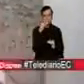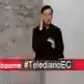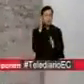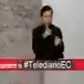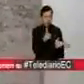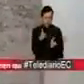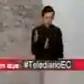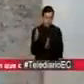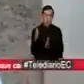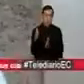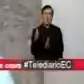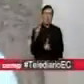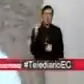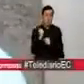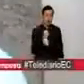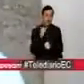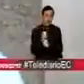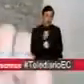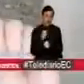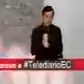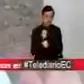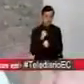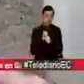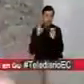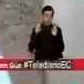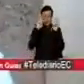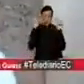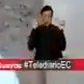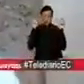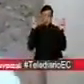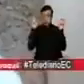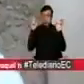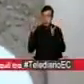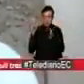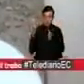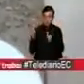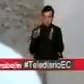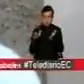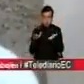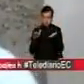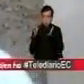que las funerarias no tengan necesidad, tanto ellos como su proceso logístico,